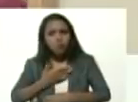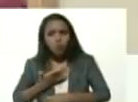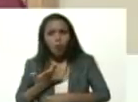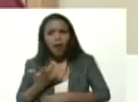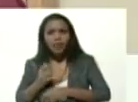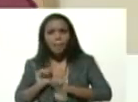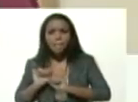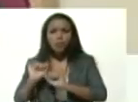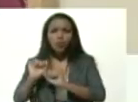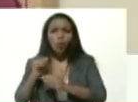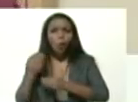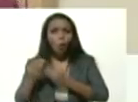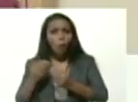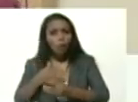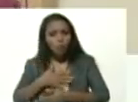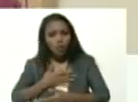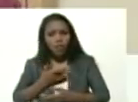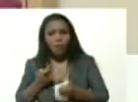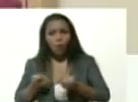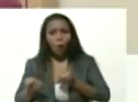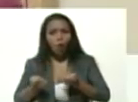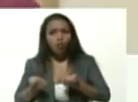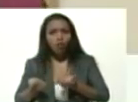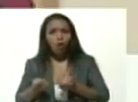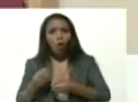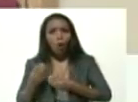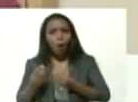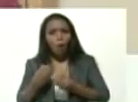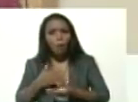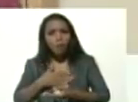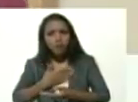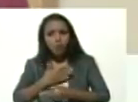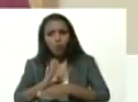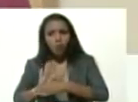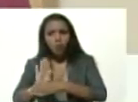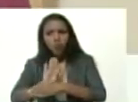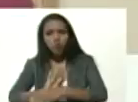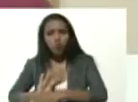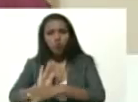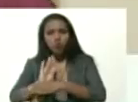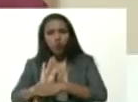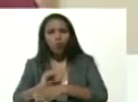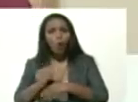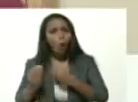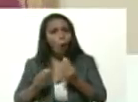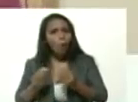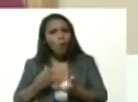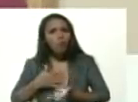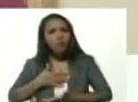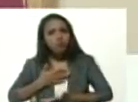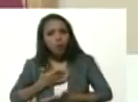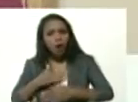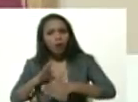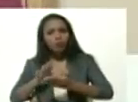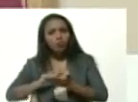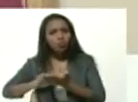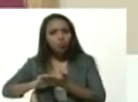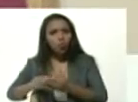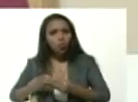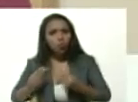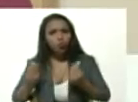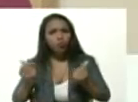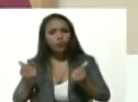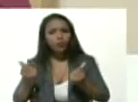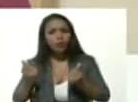evitarlo, cómo podemos controlarlo, cómo podemos curarlo, cómo podemos sanar a